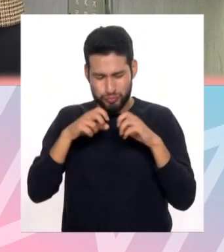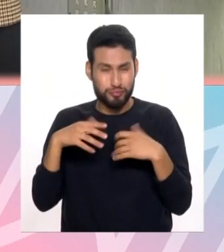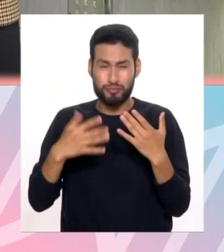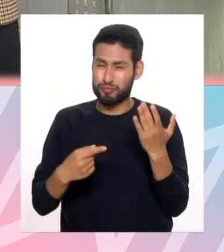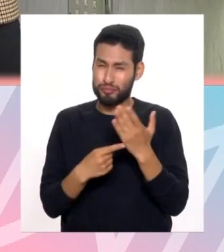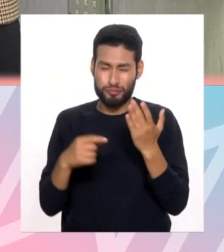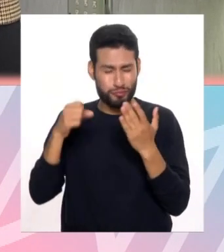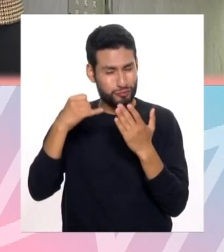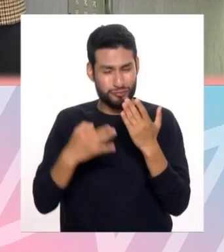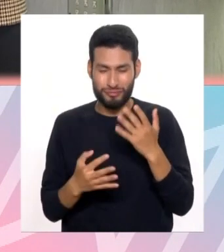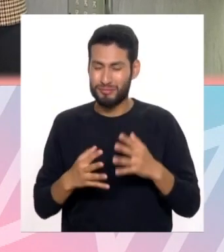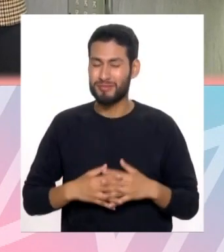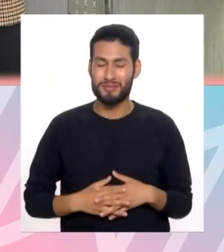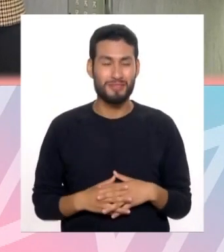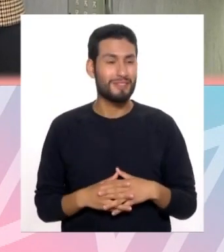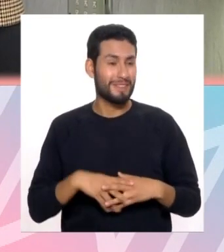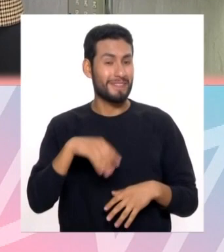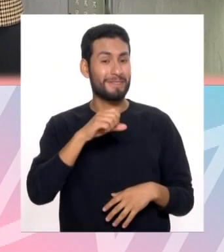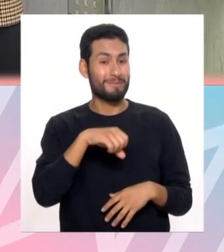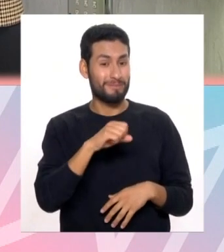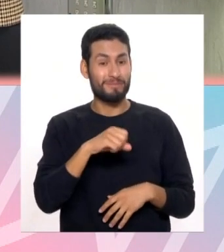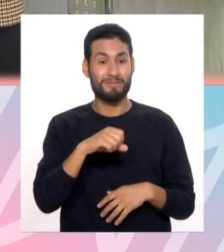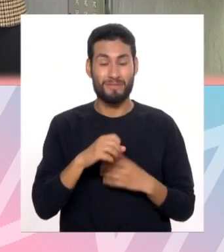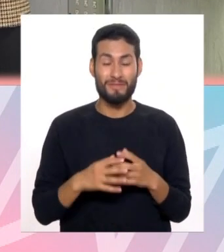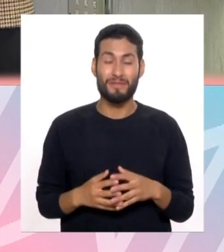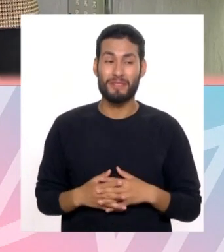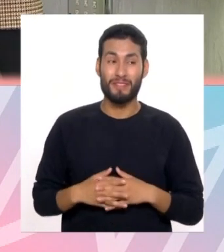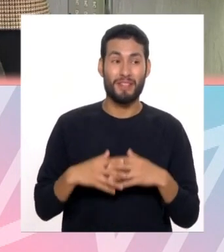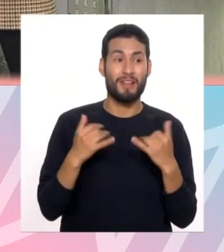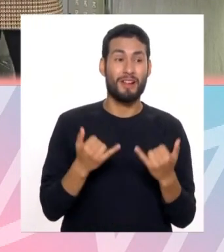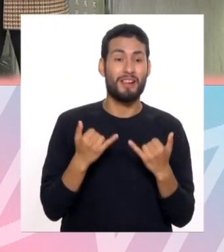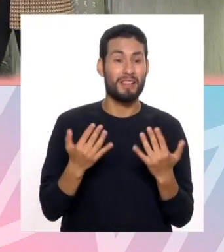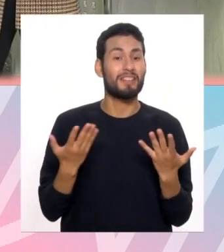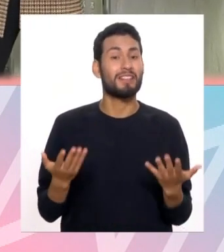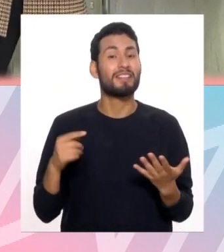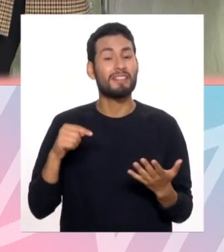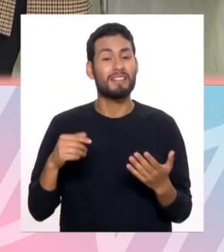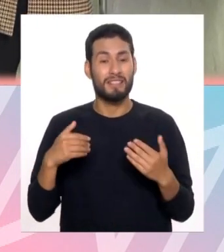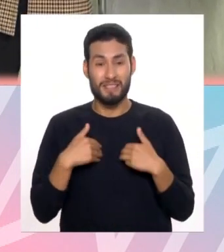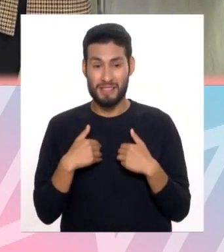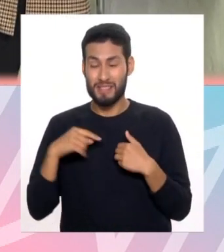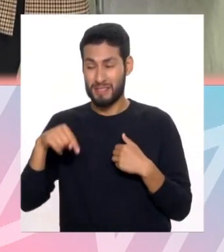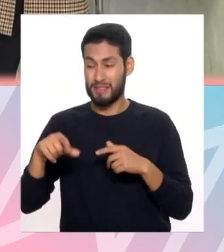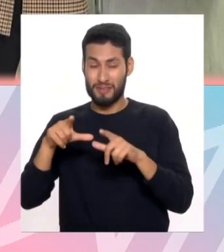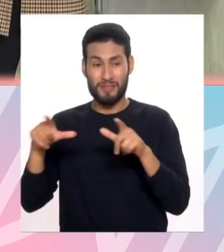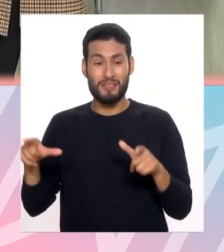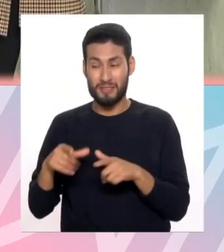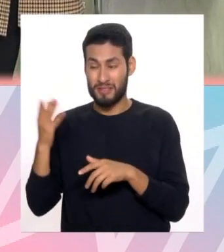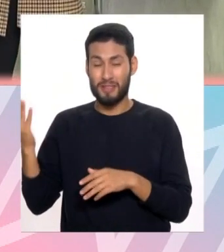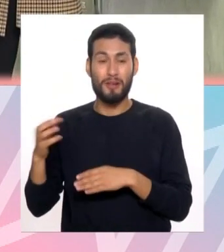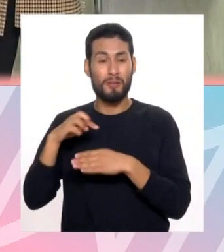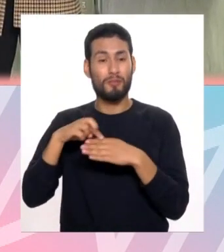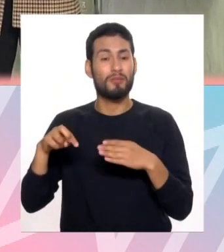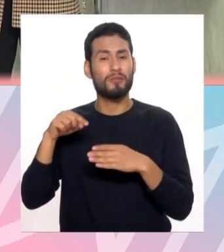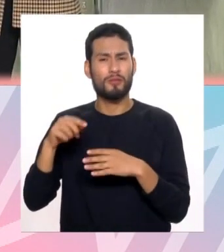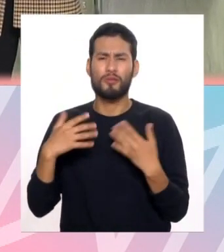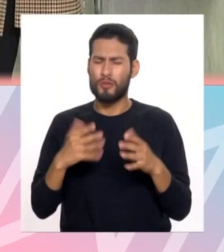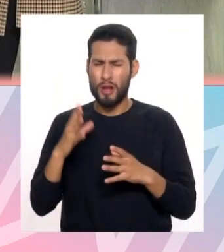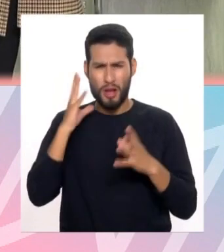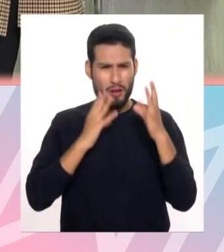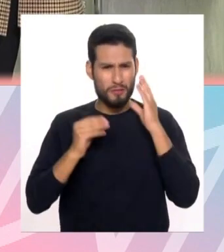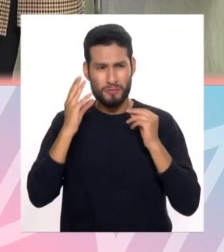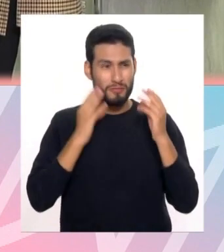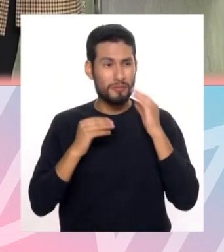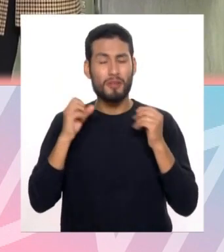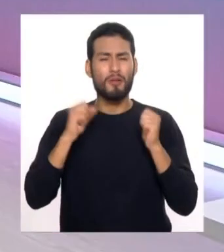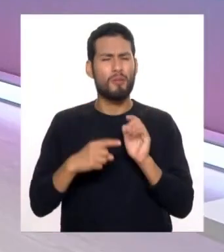de por medio, doctores. Sin duda. Y hoy tendremos aquí también en estudios a un profesional de amplia experiencia